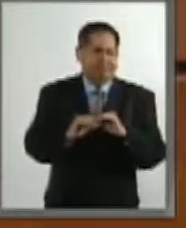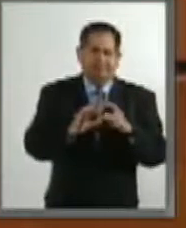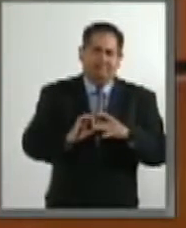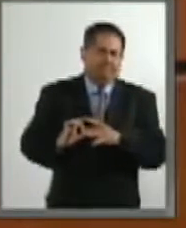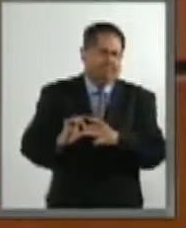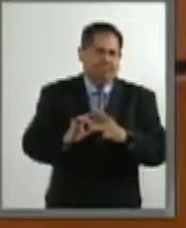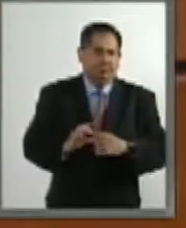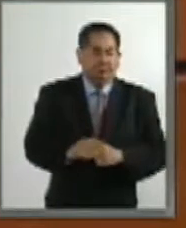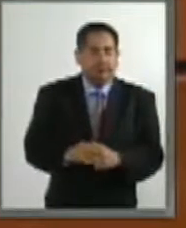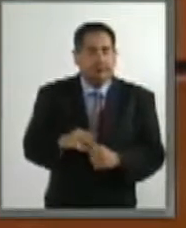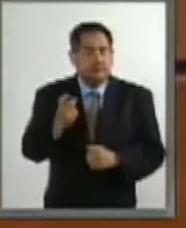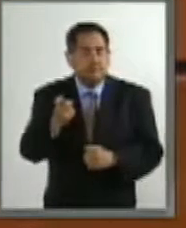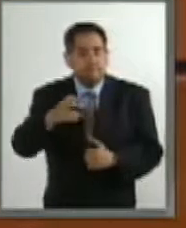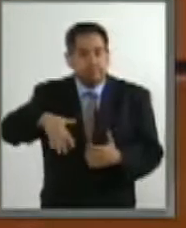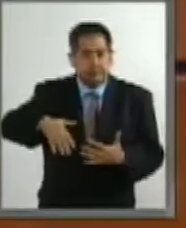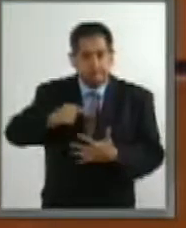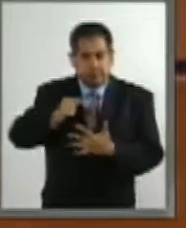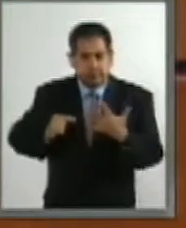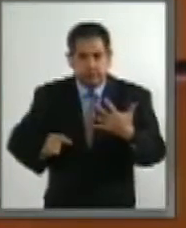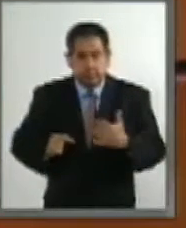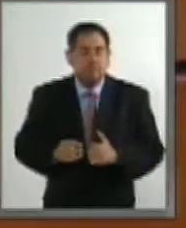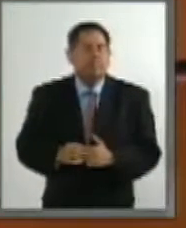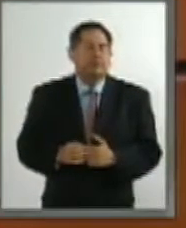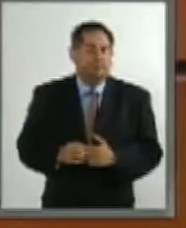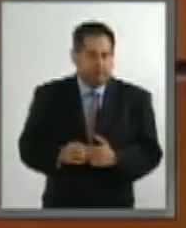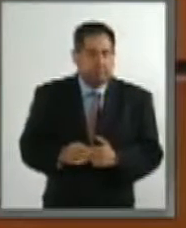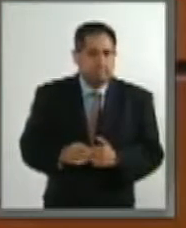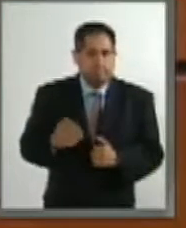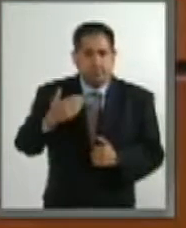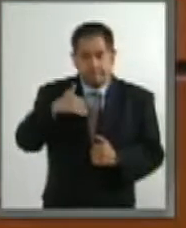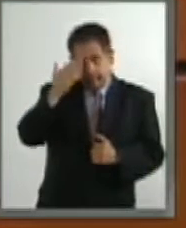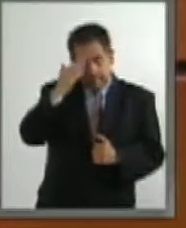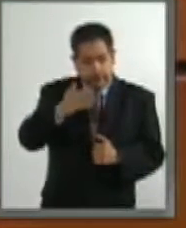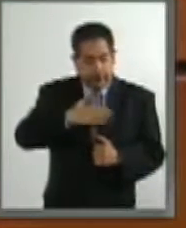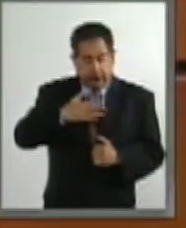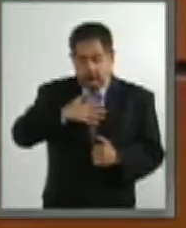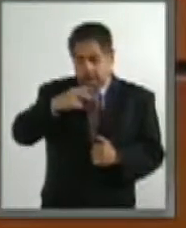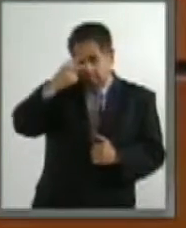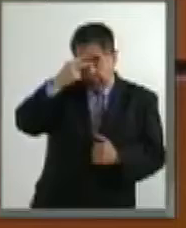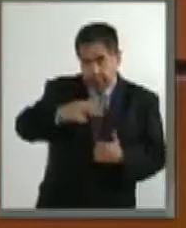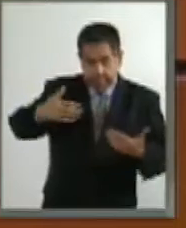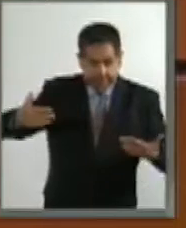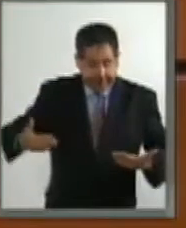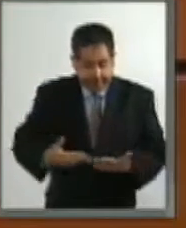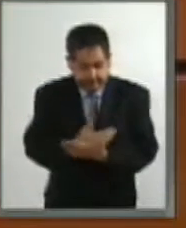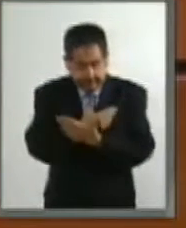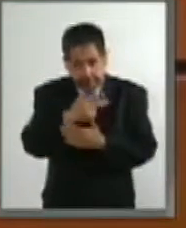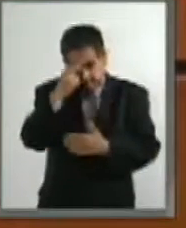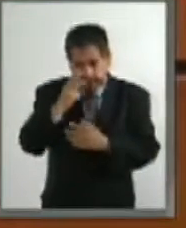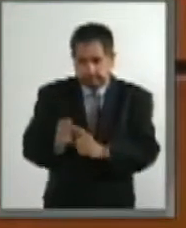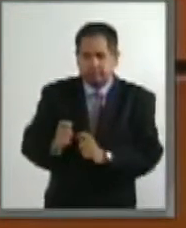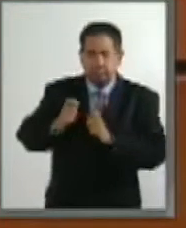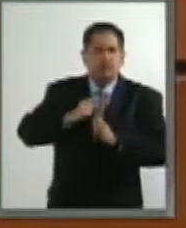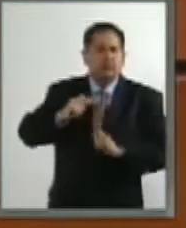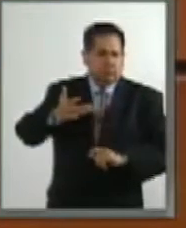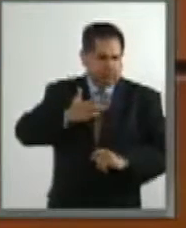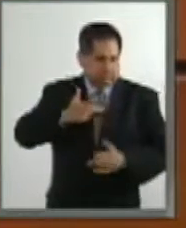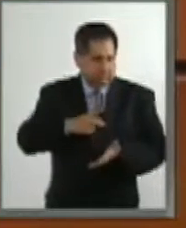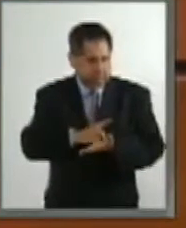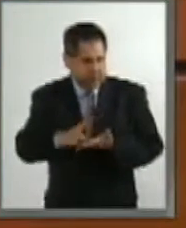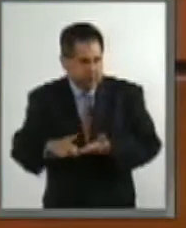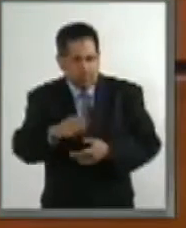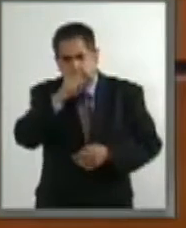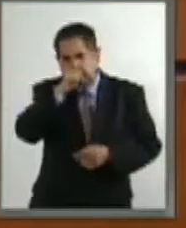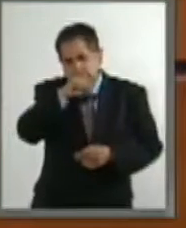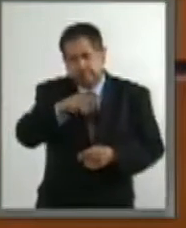por lo anterior sabemos que el ser parte de méxico como ciudadano nos da derechos y también nos da obligaciones